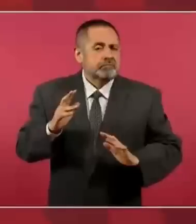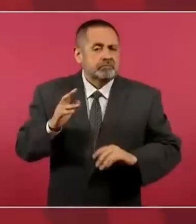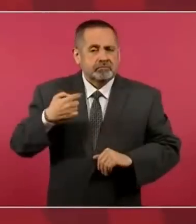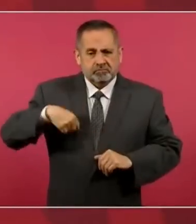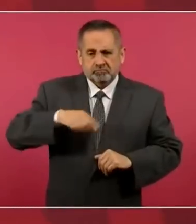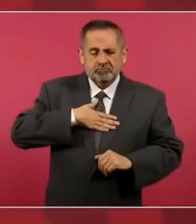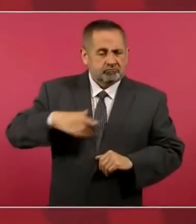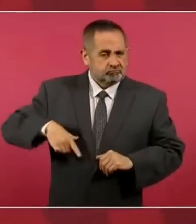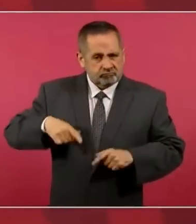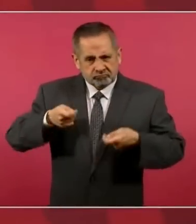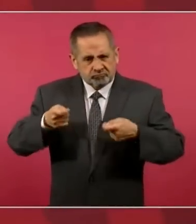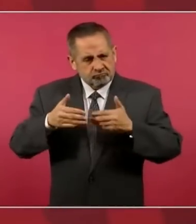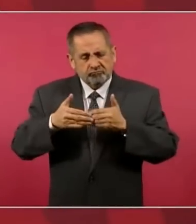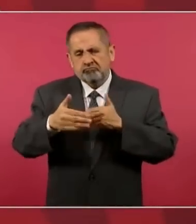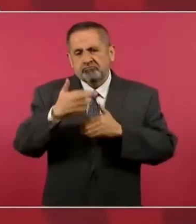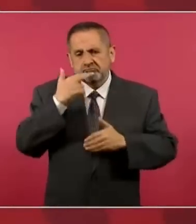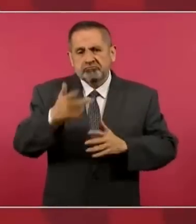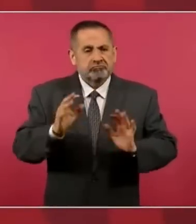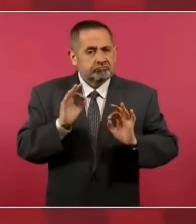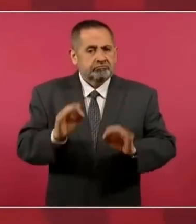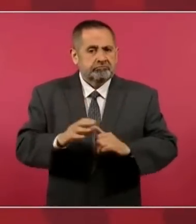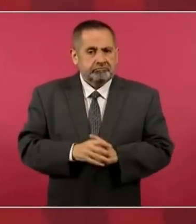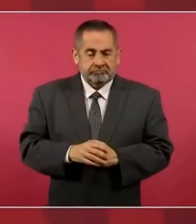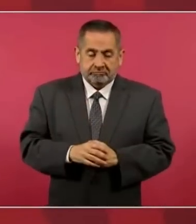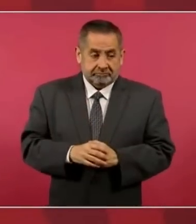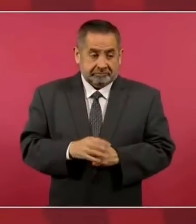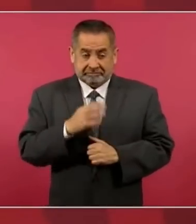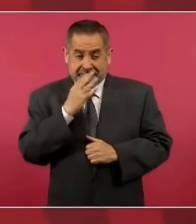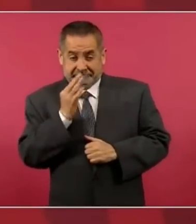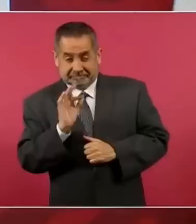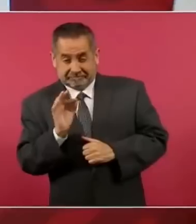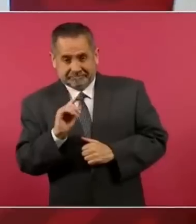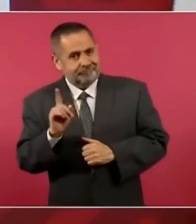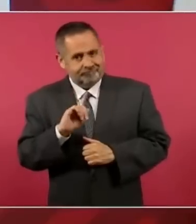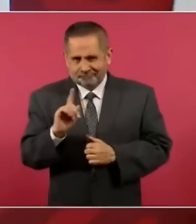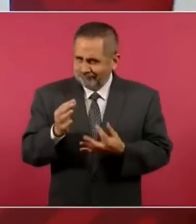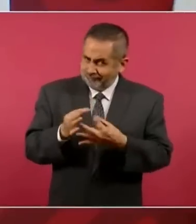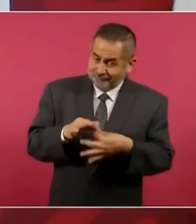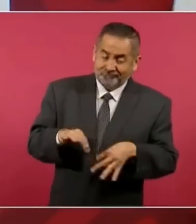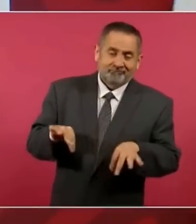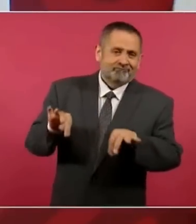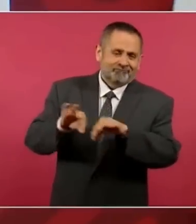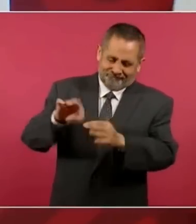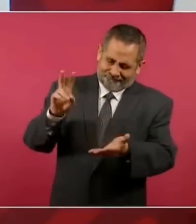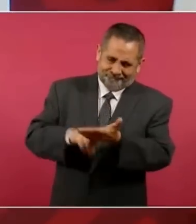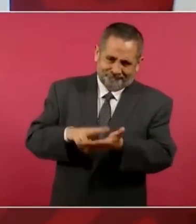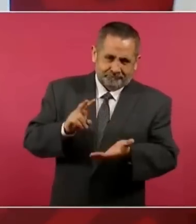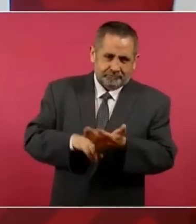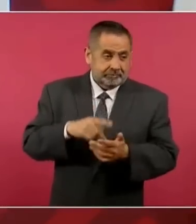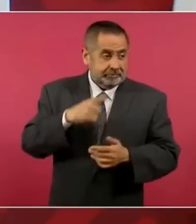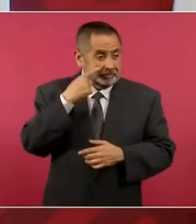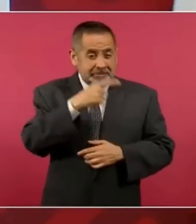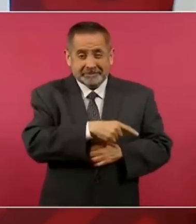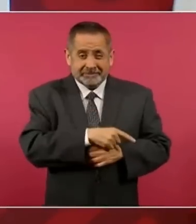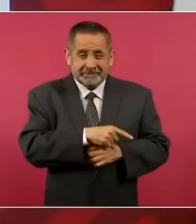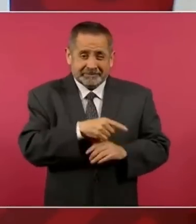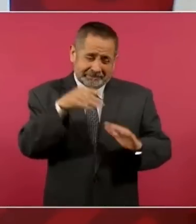nuestro gobierno. Esto no es poca cosa para esa caída de